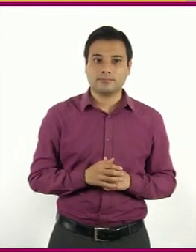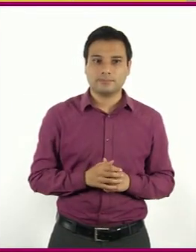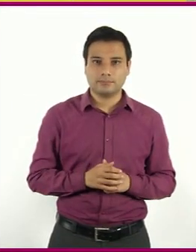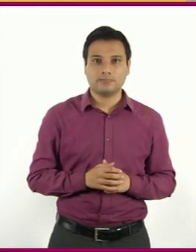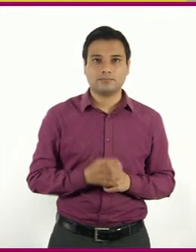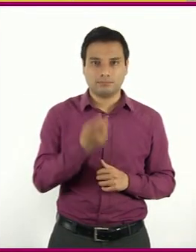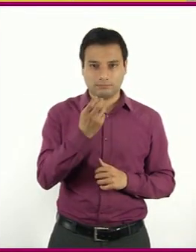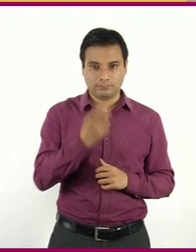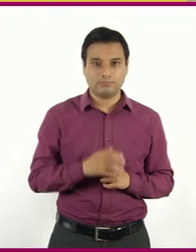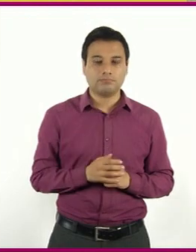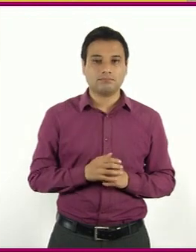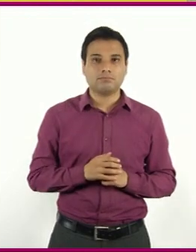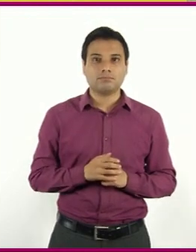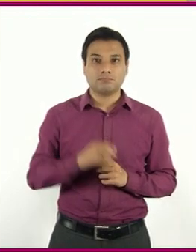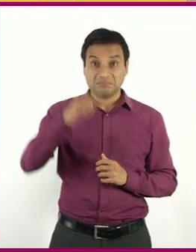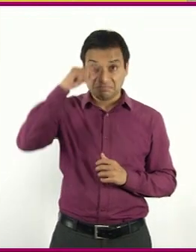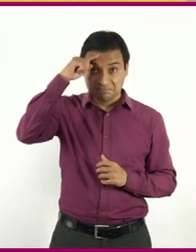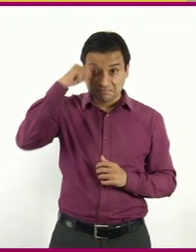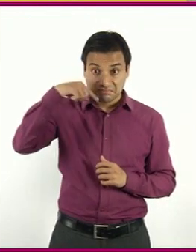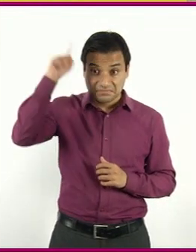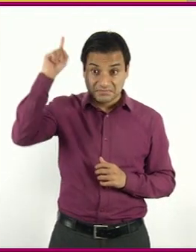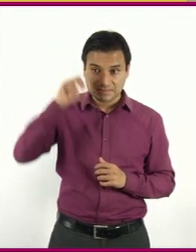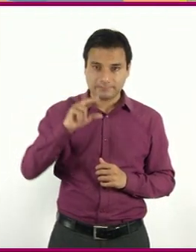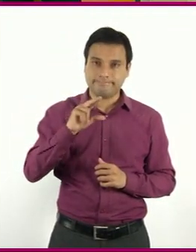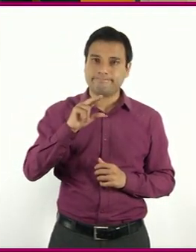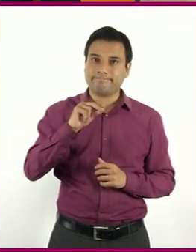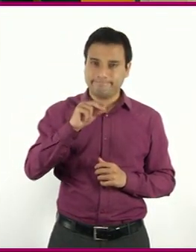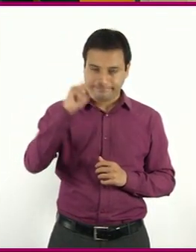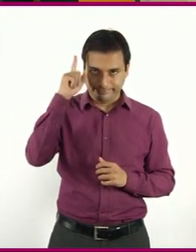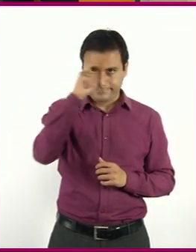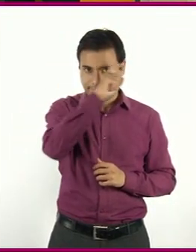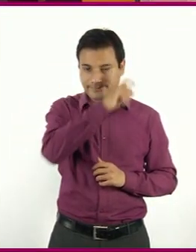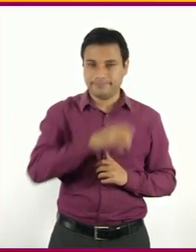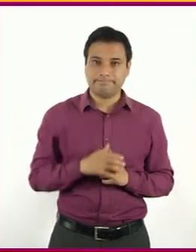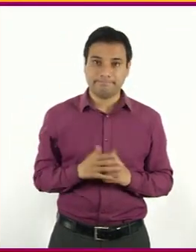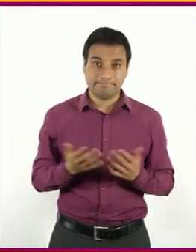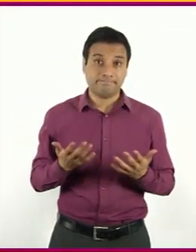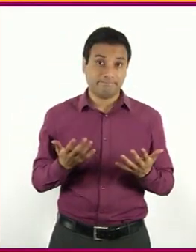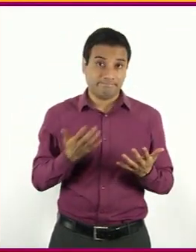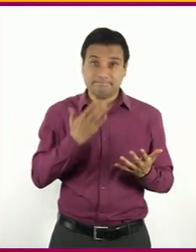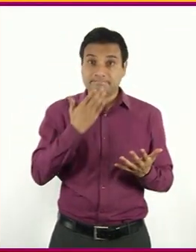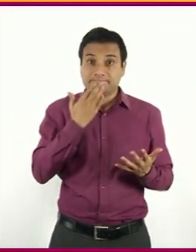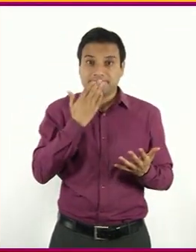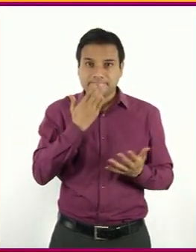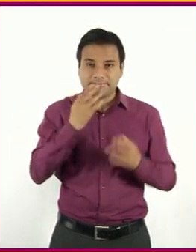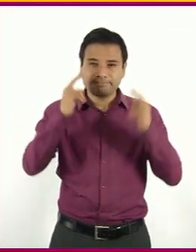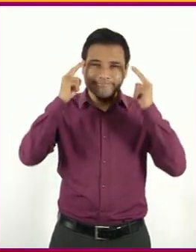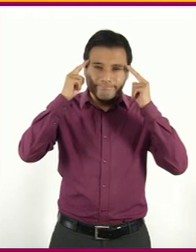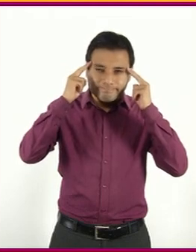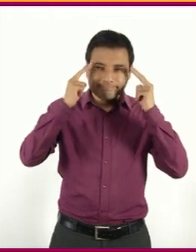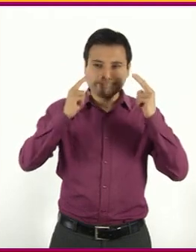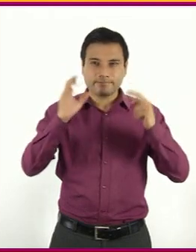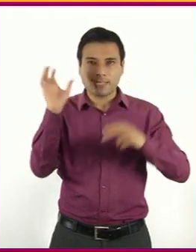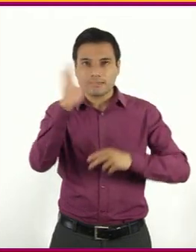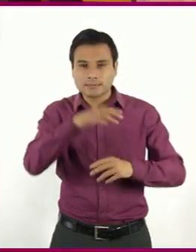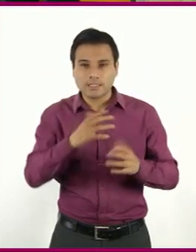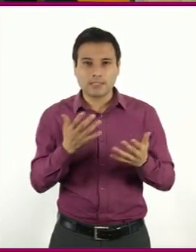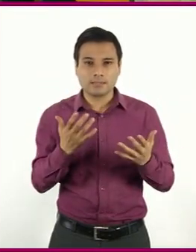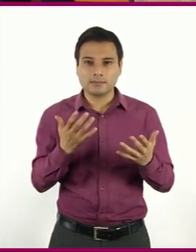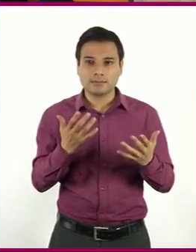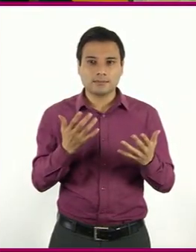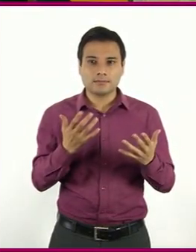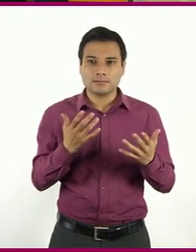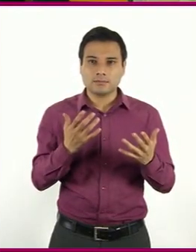en un solo ejercicio. Son actividades que parecen fácil, pero en algún momento se nos complica. Una vez que combinamos todo, la concentración, el lanzar, el